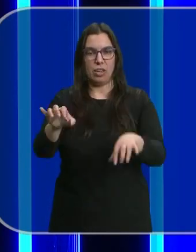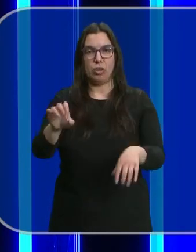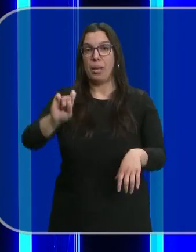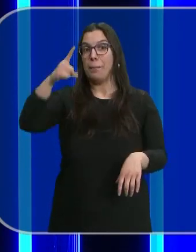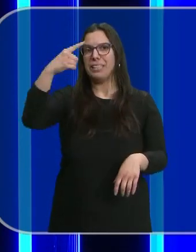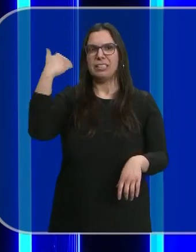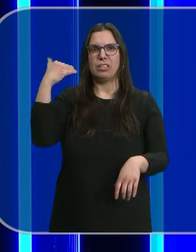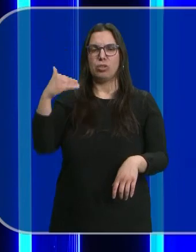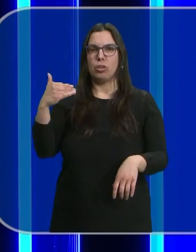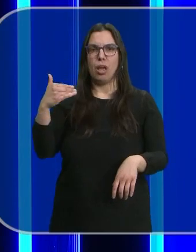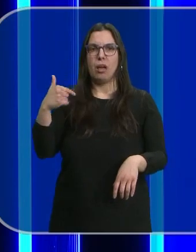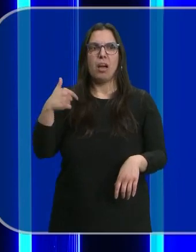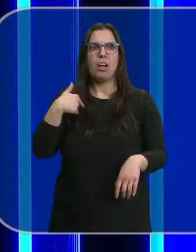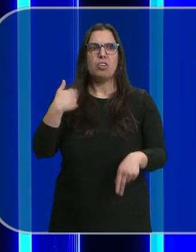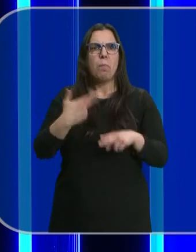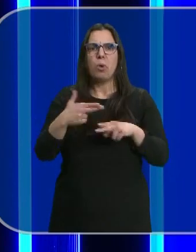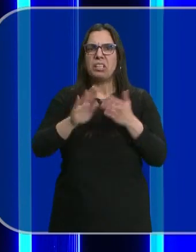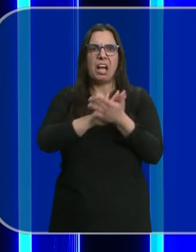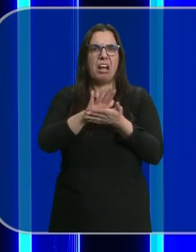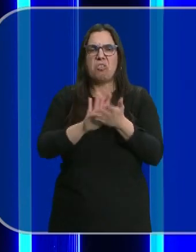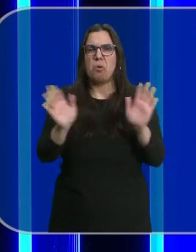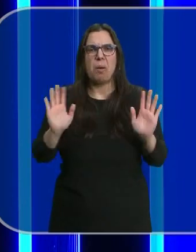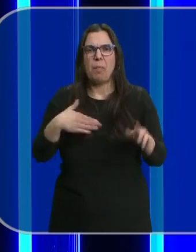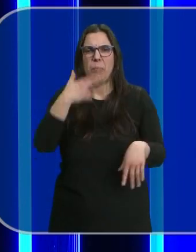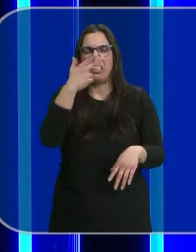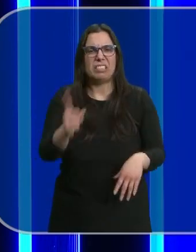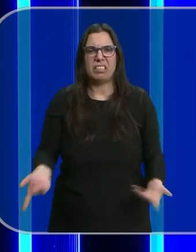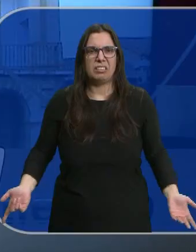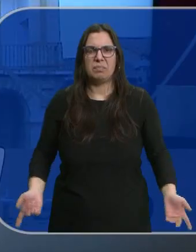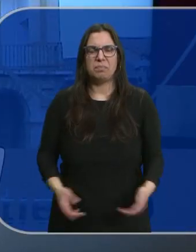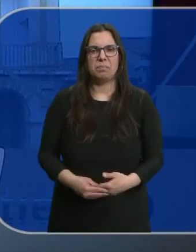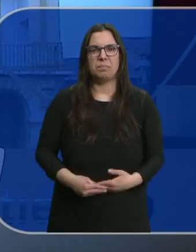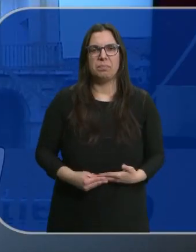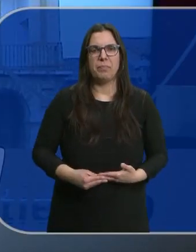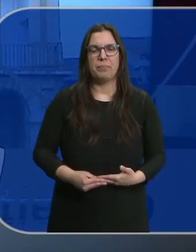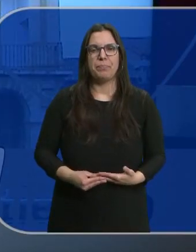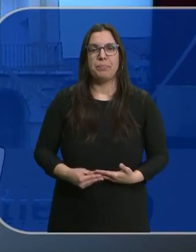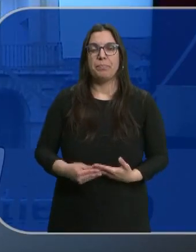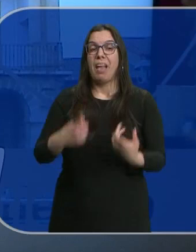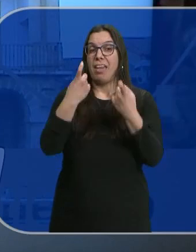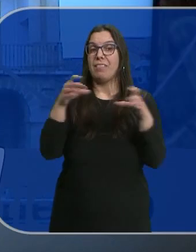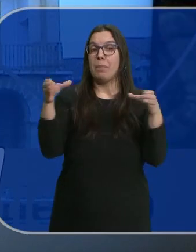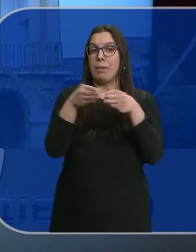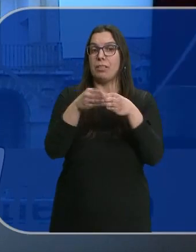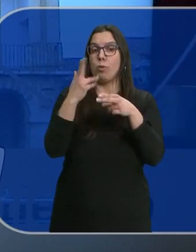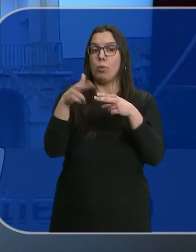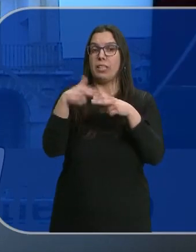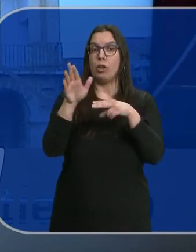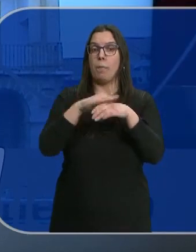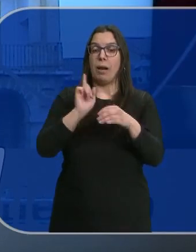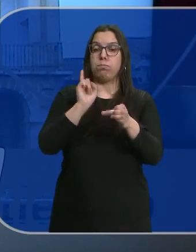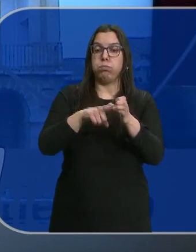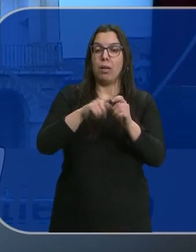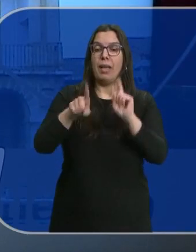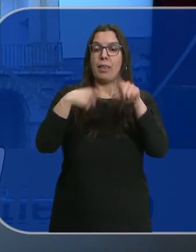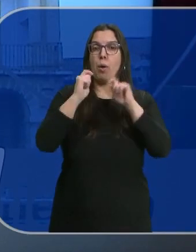Soria. Yo no voy a hacer la más mínima alusión a la política. A mí la política no me interesa. Se necesita un partido político para llegar a una